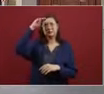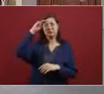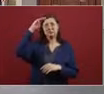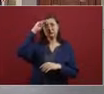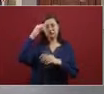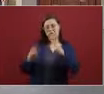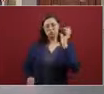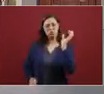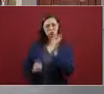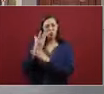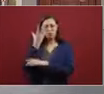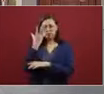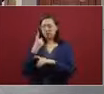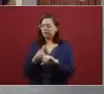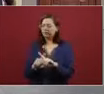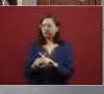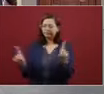pensamiento